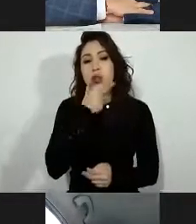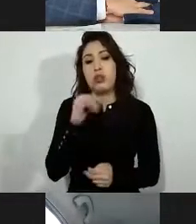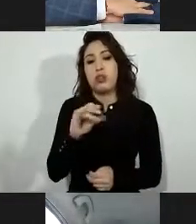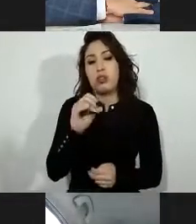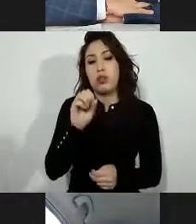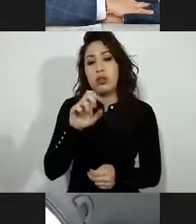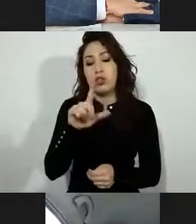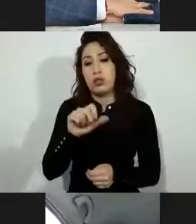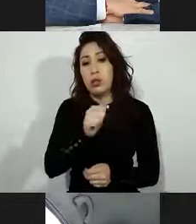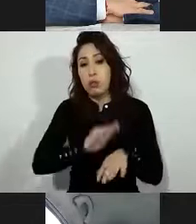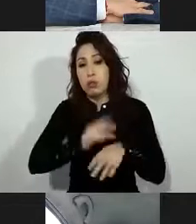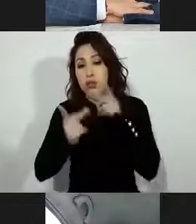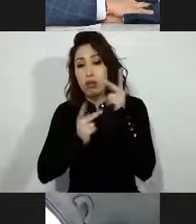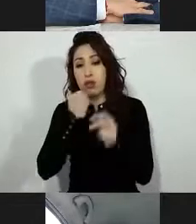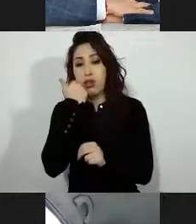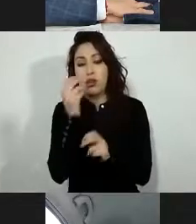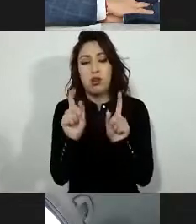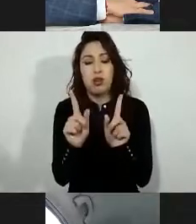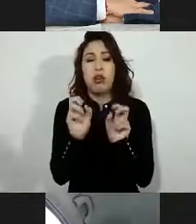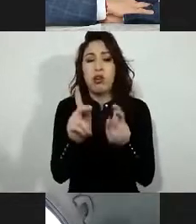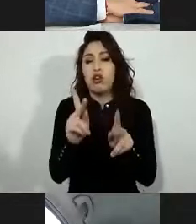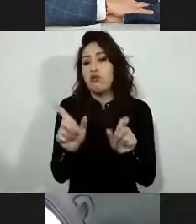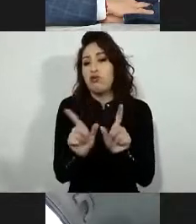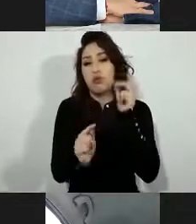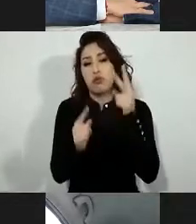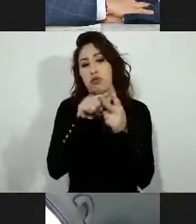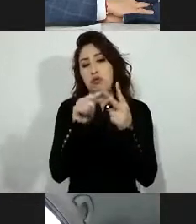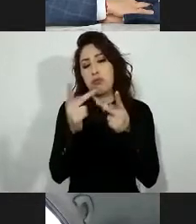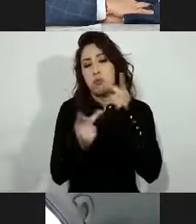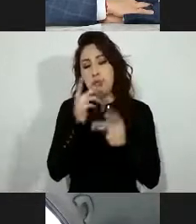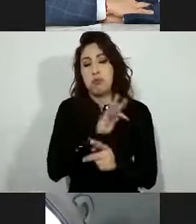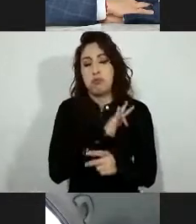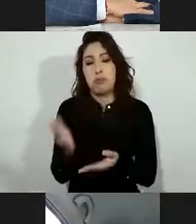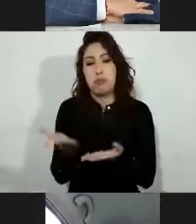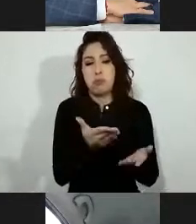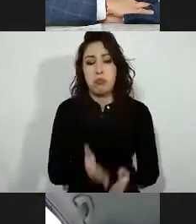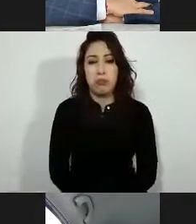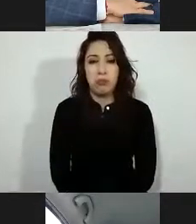Si no, bueno, serían esas dos intervenciones de momento, diputado presidente.